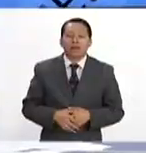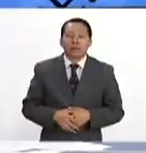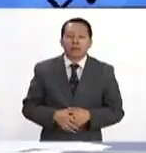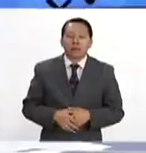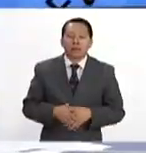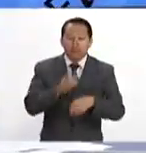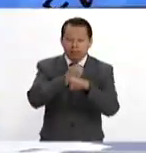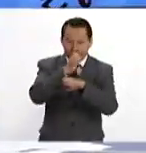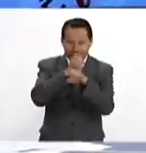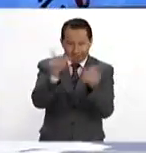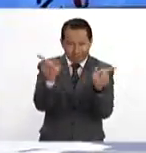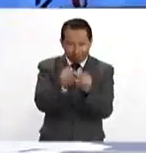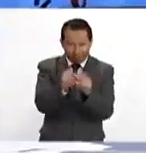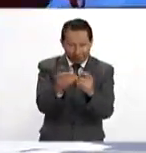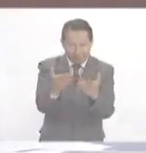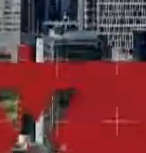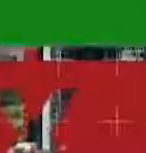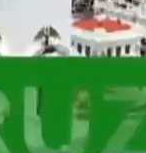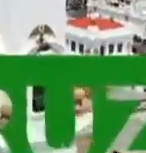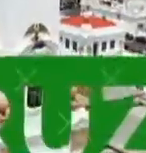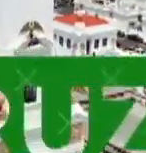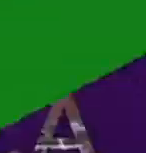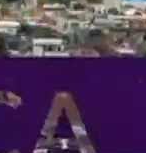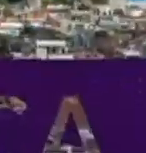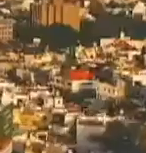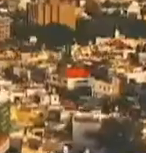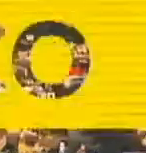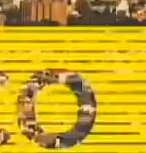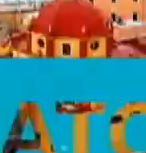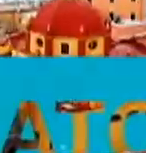Vamos a las breves del país.